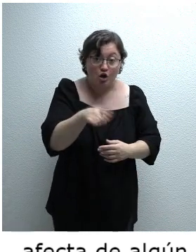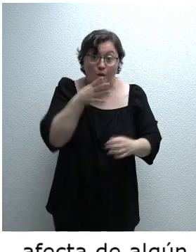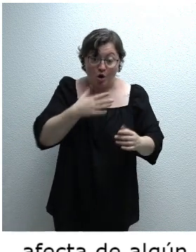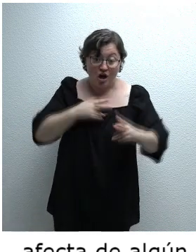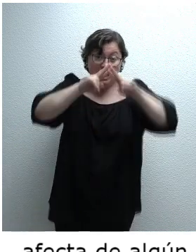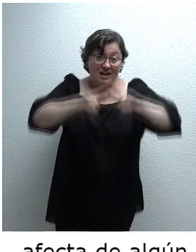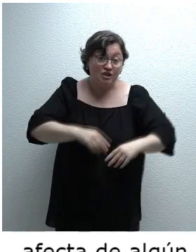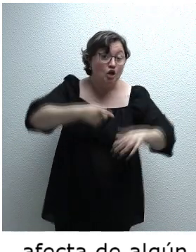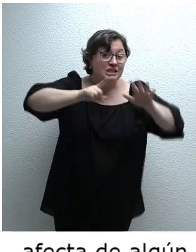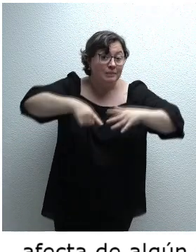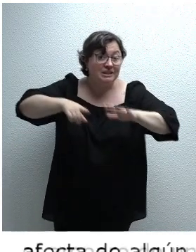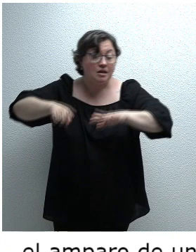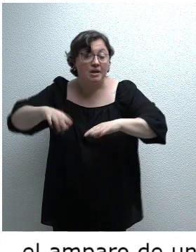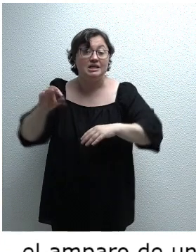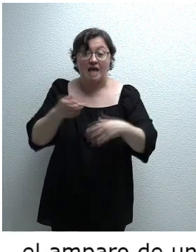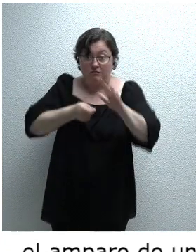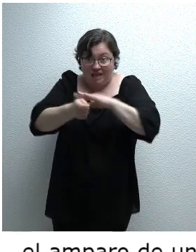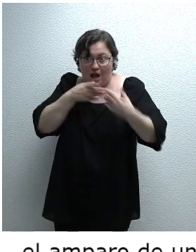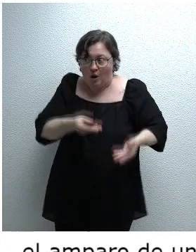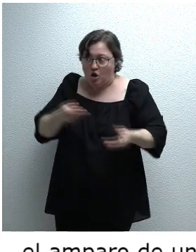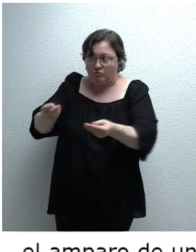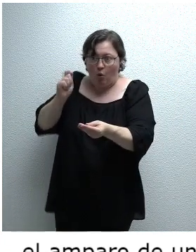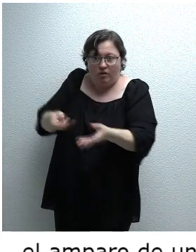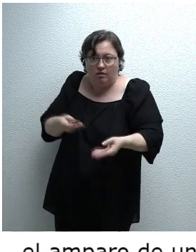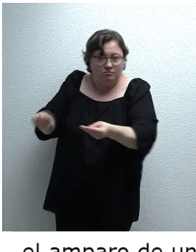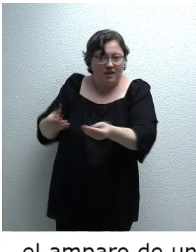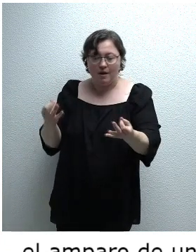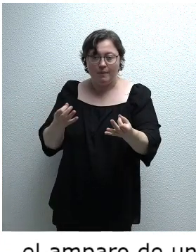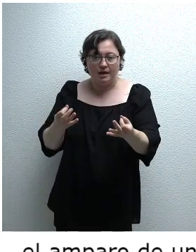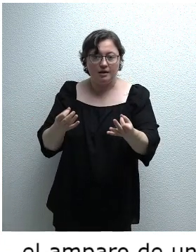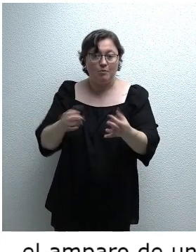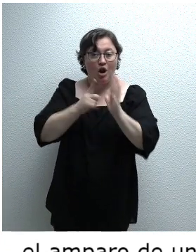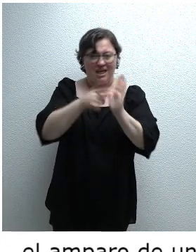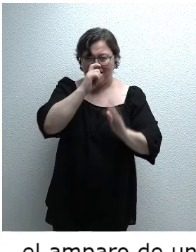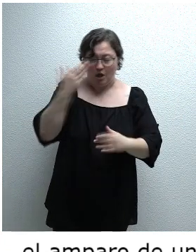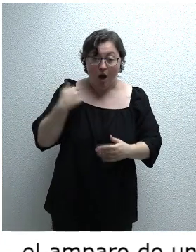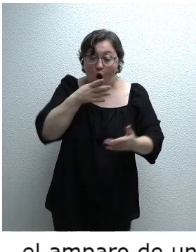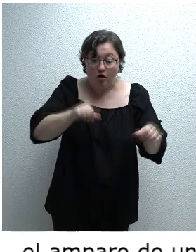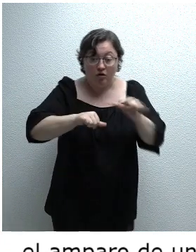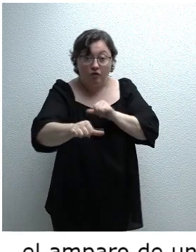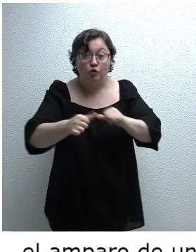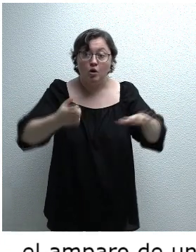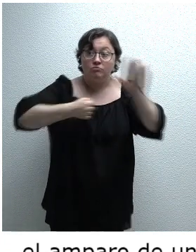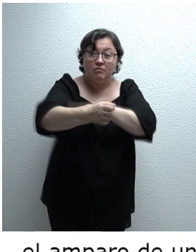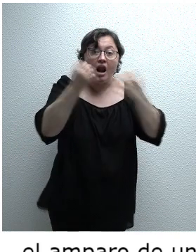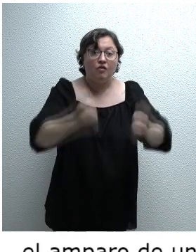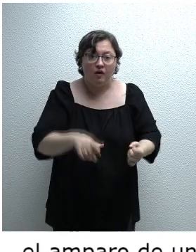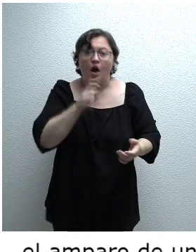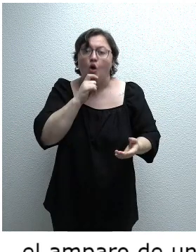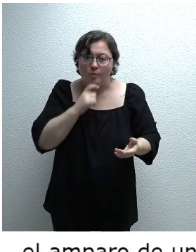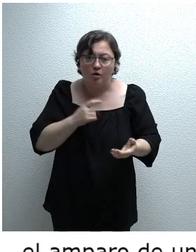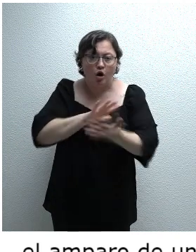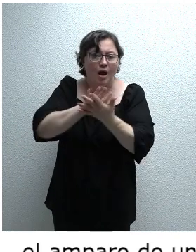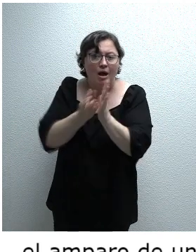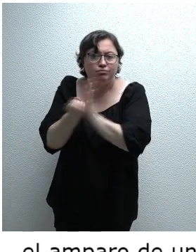las revisiones semestrales que se presentan actualmente a los autos dictados con la ley anterior, como para los próximos ingresos a que se produzcan de personas con